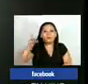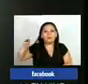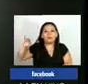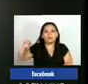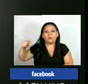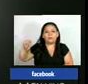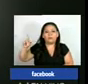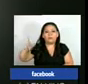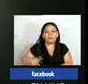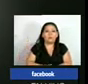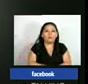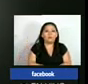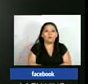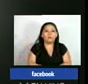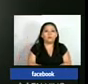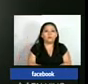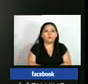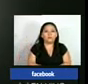Voz de América.